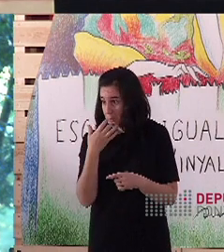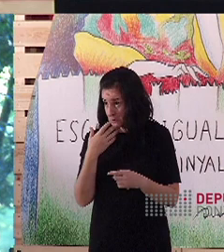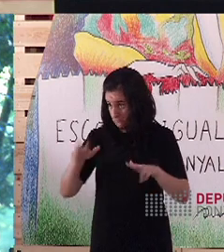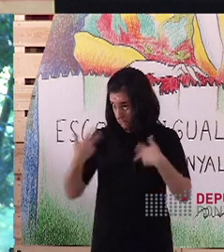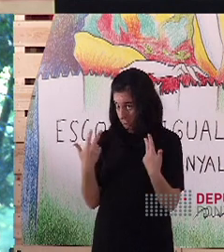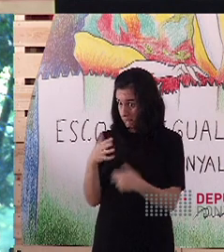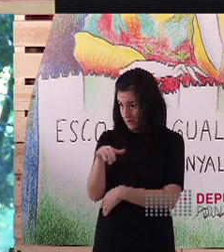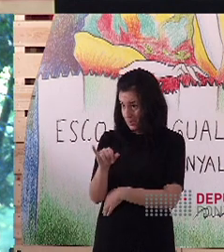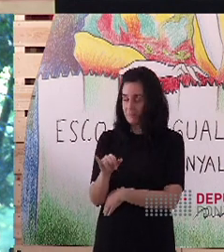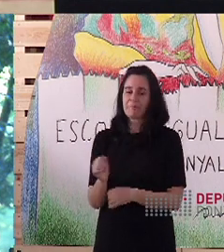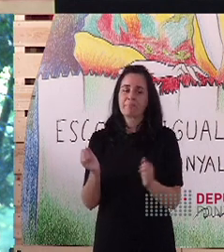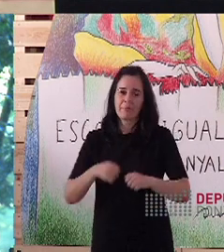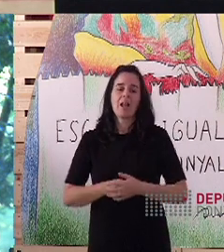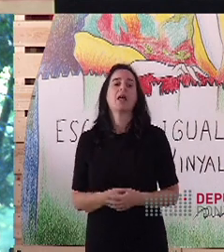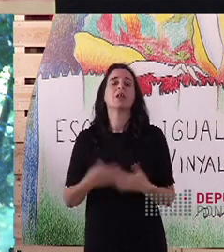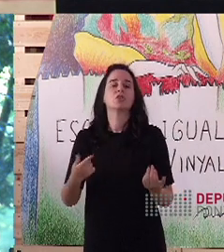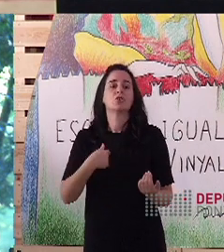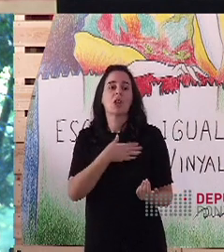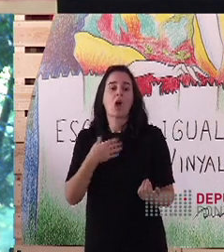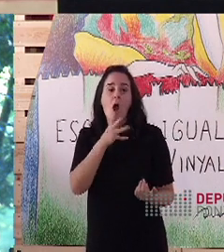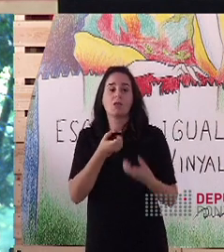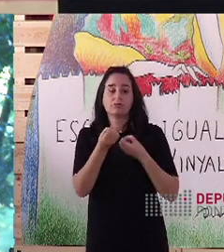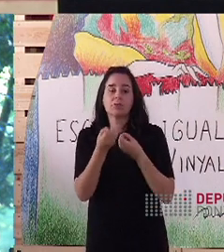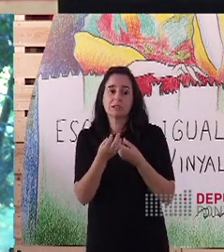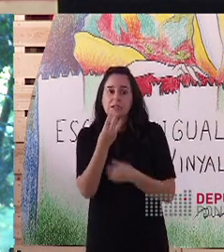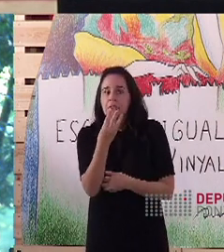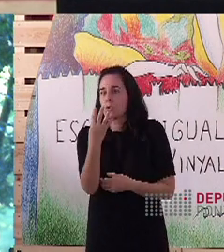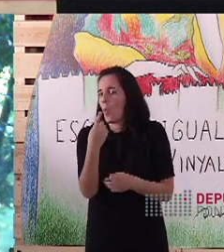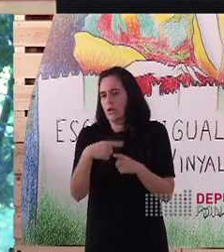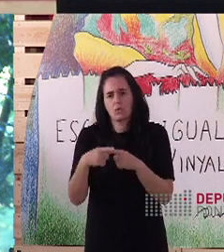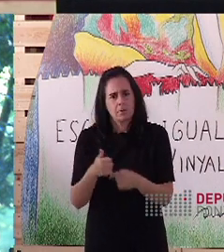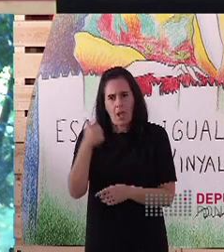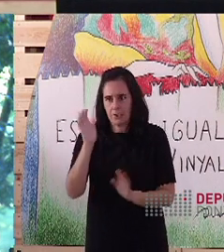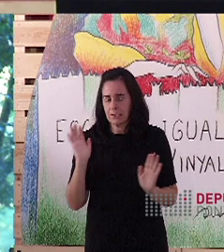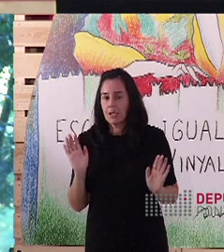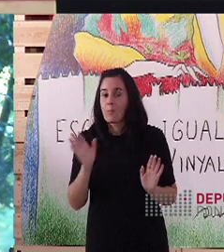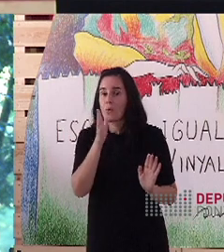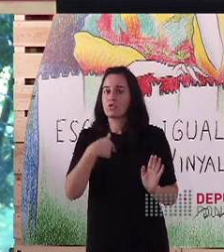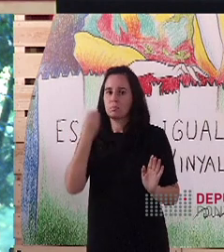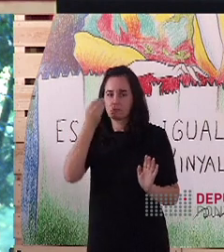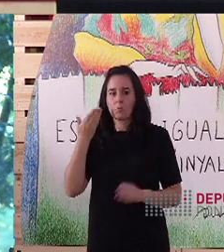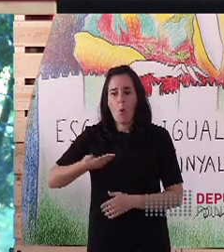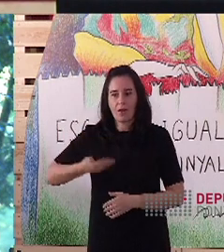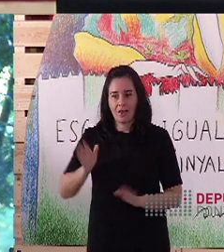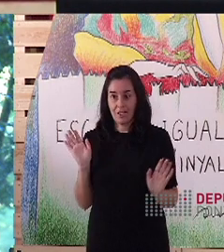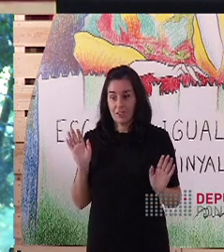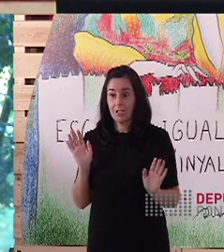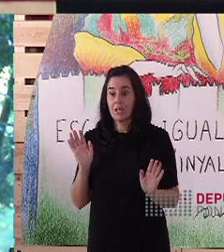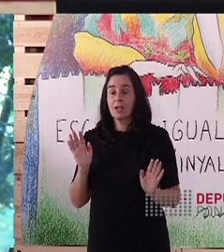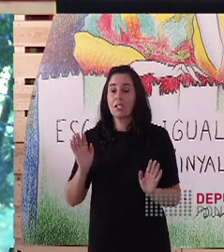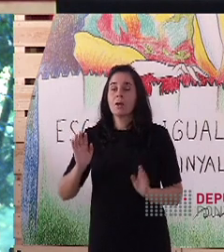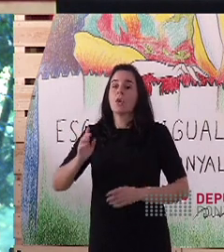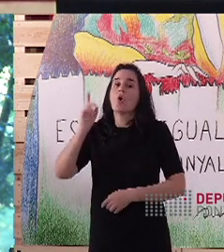Bueno, quería contaros tres o cuatro cosas más porque yo creo que quizá son importantes. No es suficiente con decir que